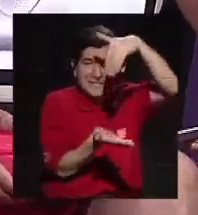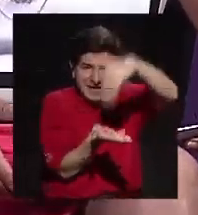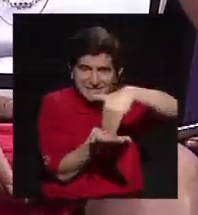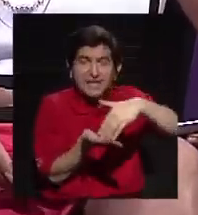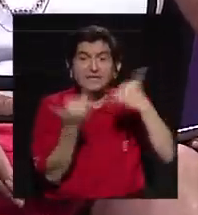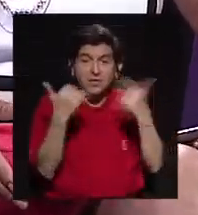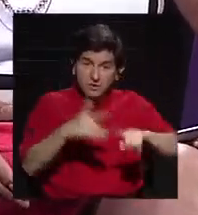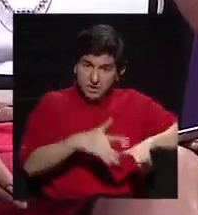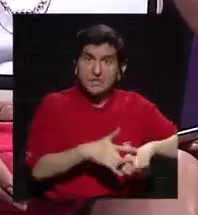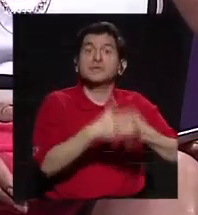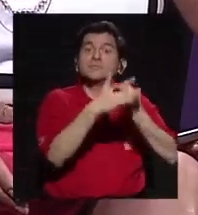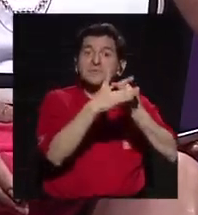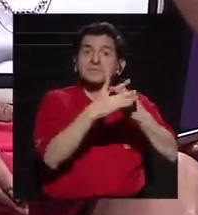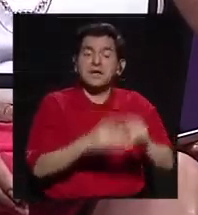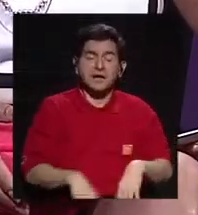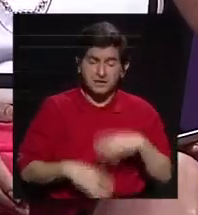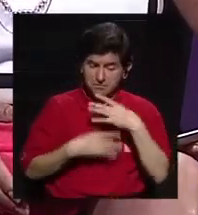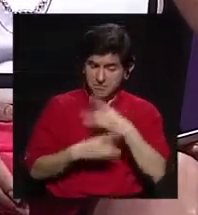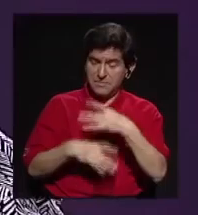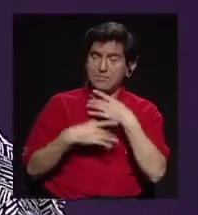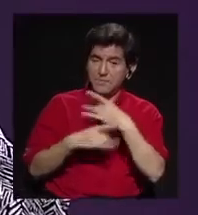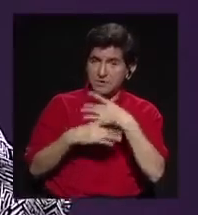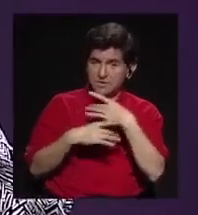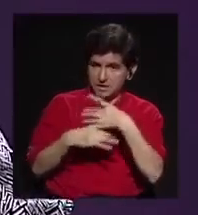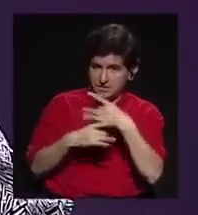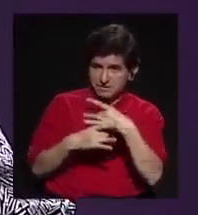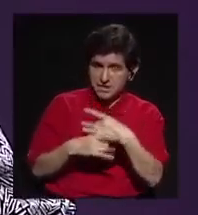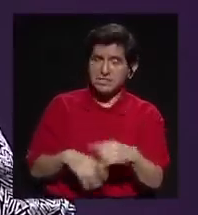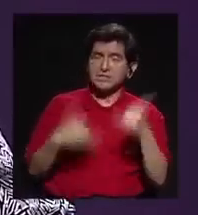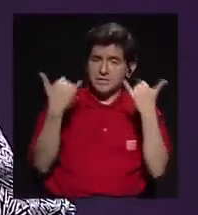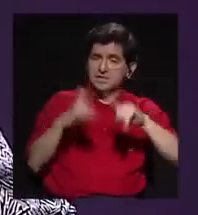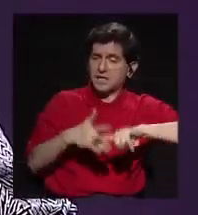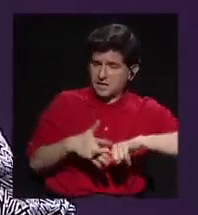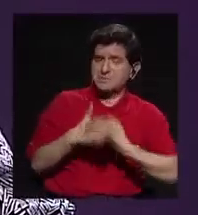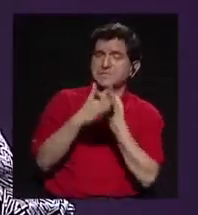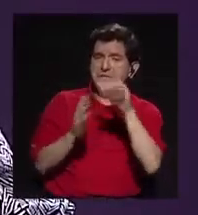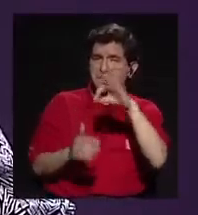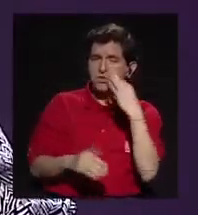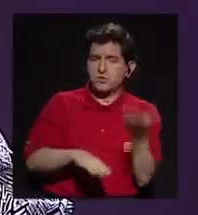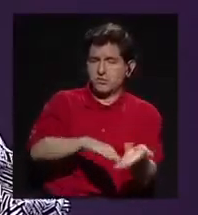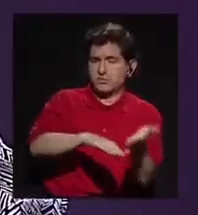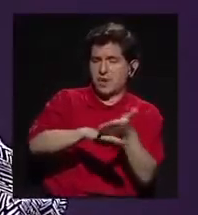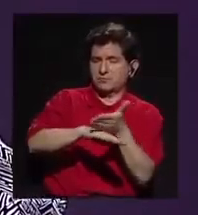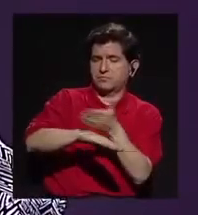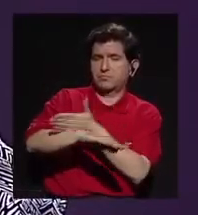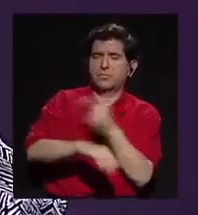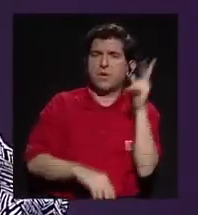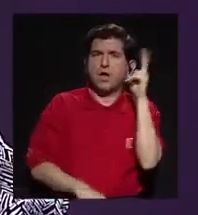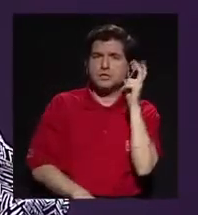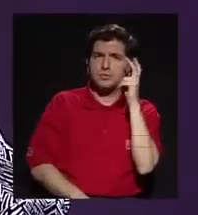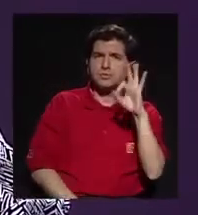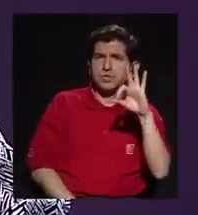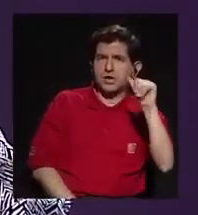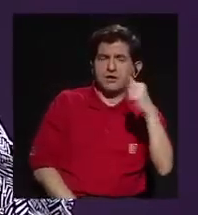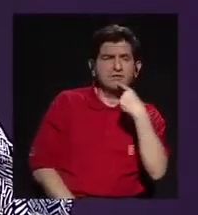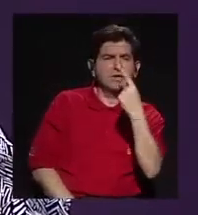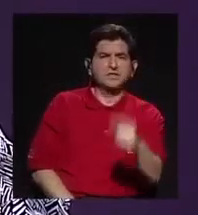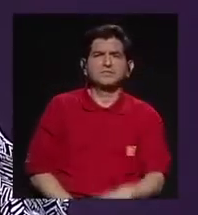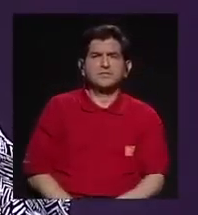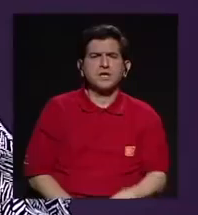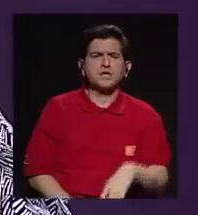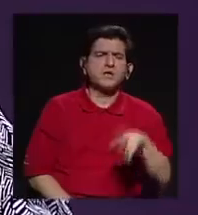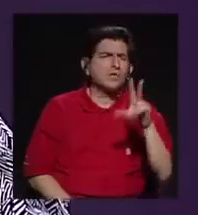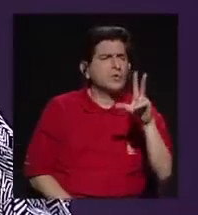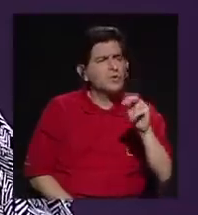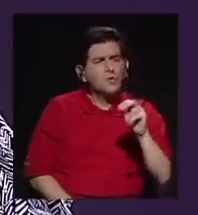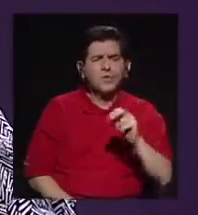hacer. Sí. Además, sí, me parece, sí, muy interesante porque lo han empezado a hacer de manera progresiva. Ya escuché a Fabricio Alvarado diciendo, no,